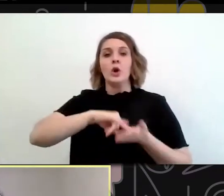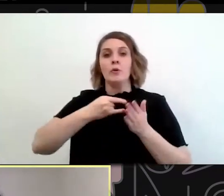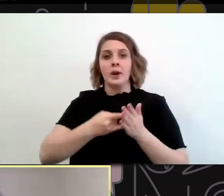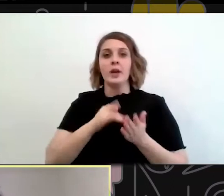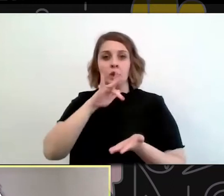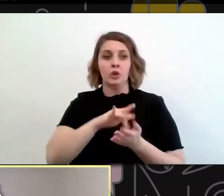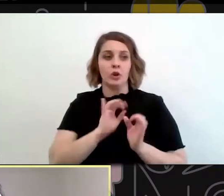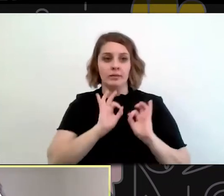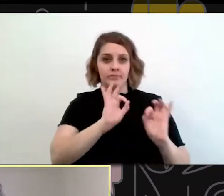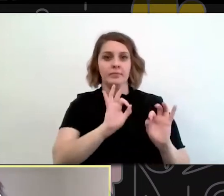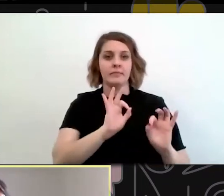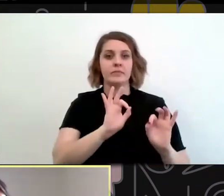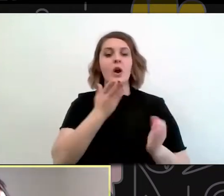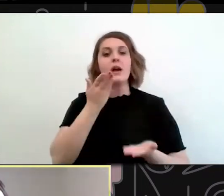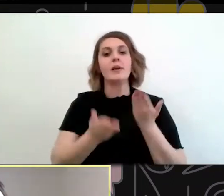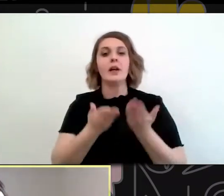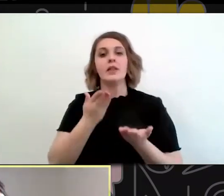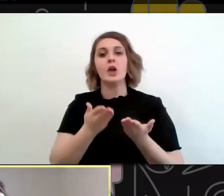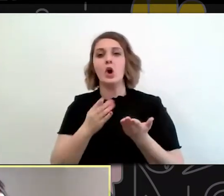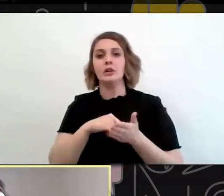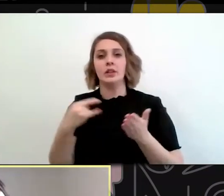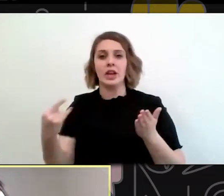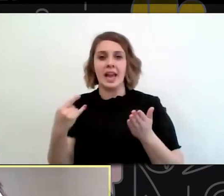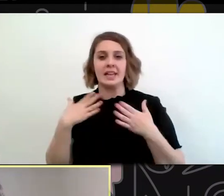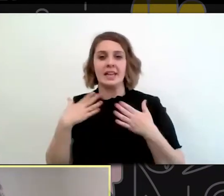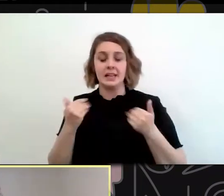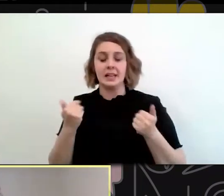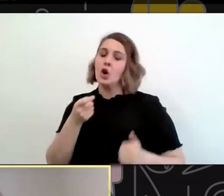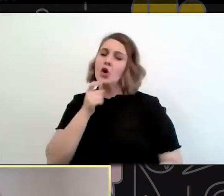tecnologías sanitarias, es un poco más complicado. Como trabajamos con